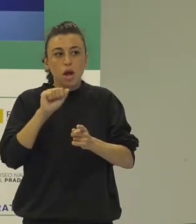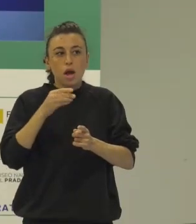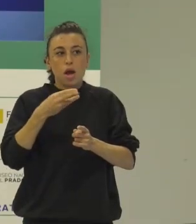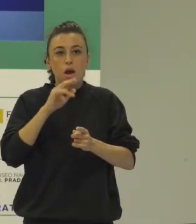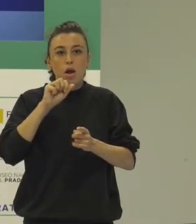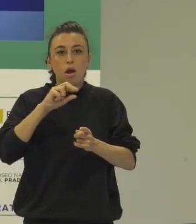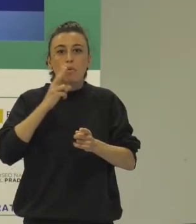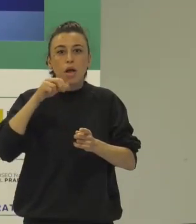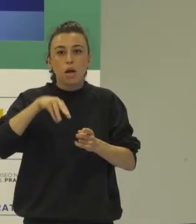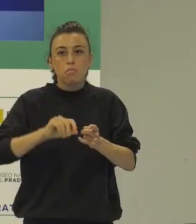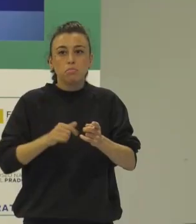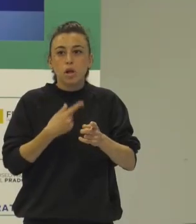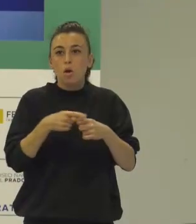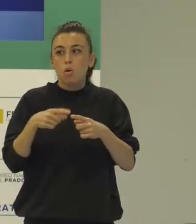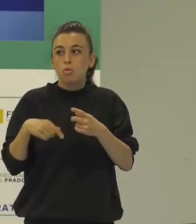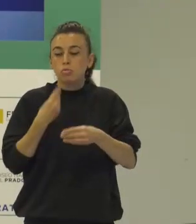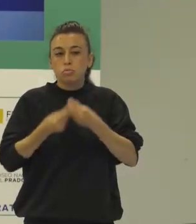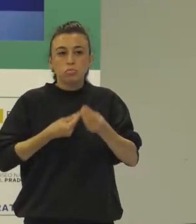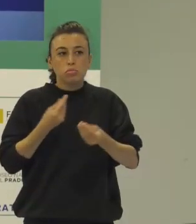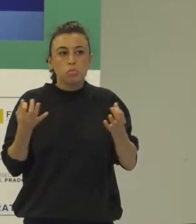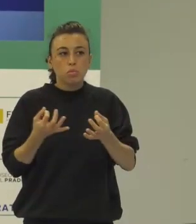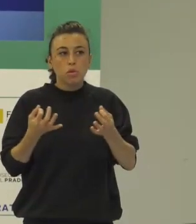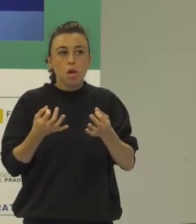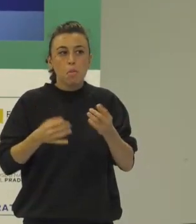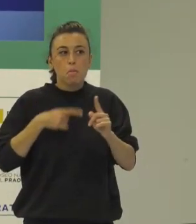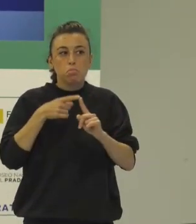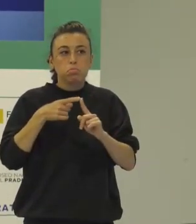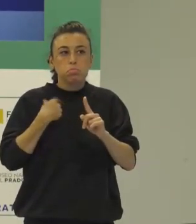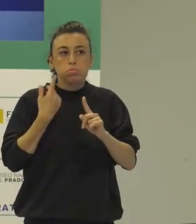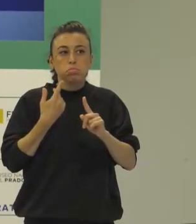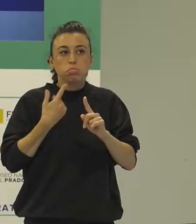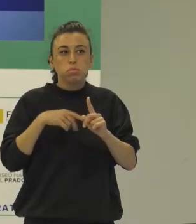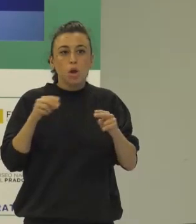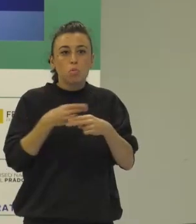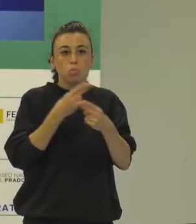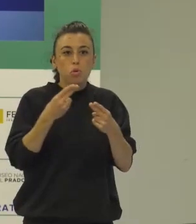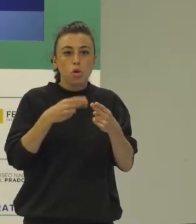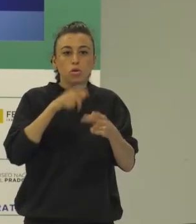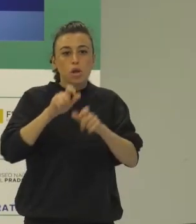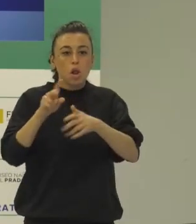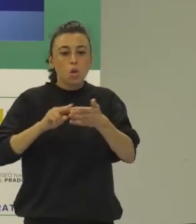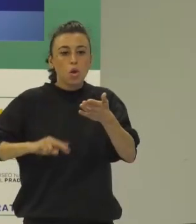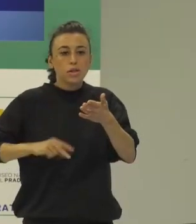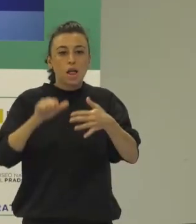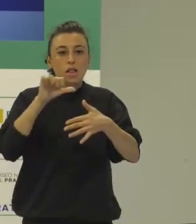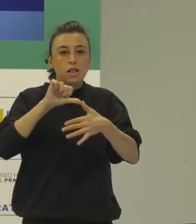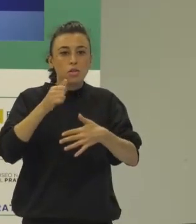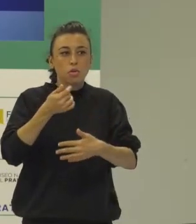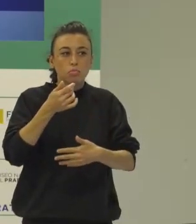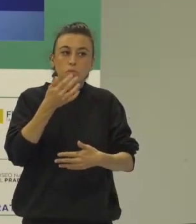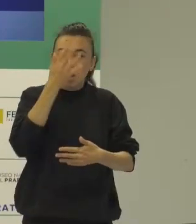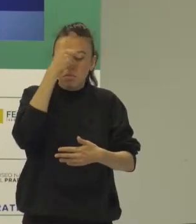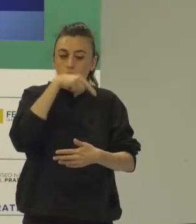para... el público y los lectores de Centroamérica, pues sus horarios se han dado un poco a contrapelo. Bueno, voy a empezar con